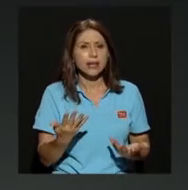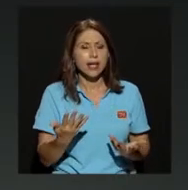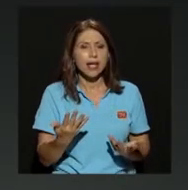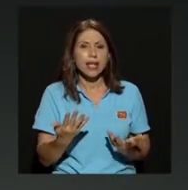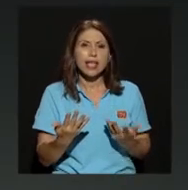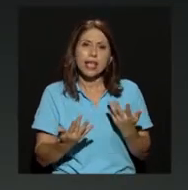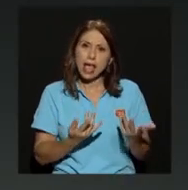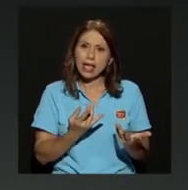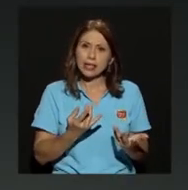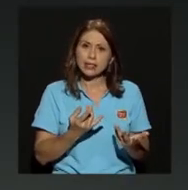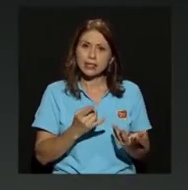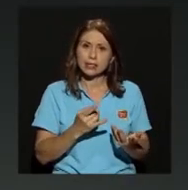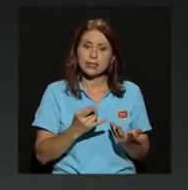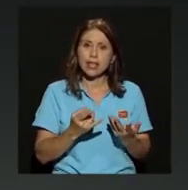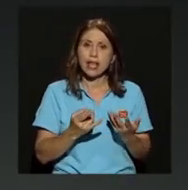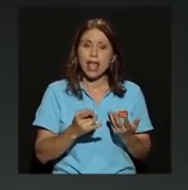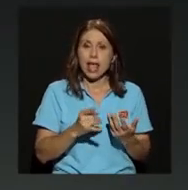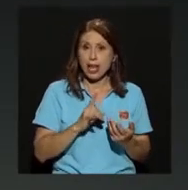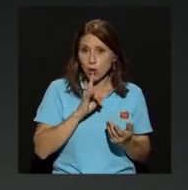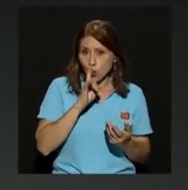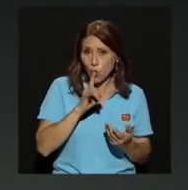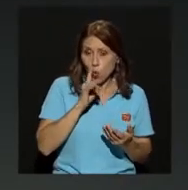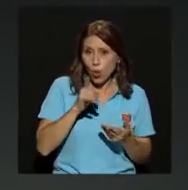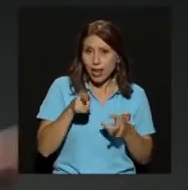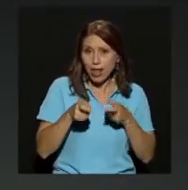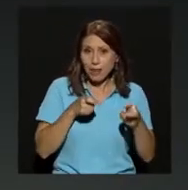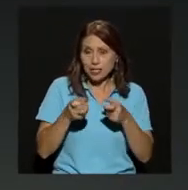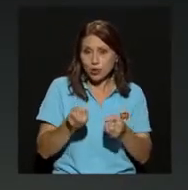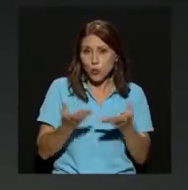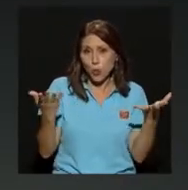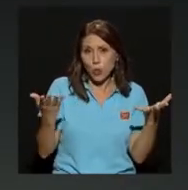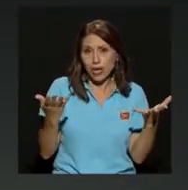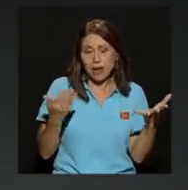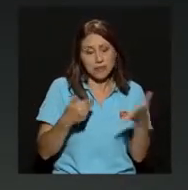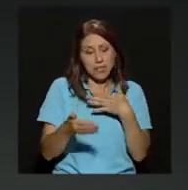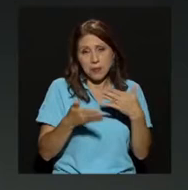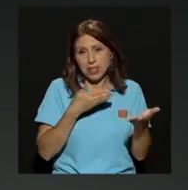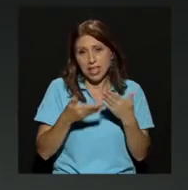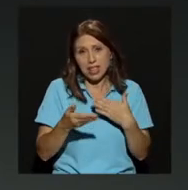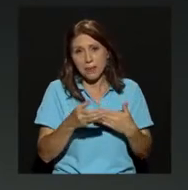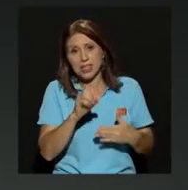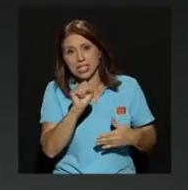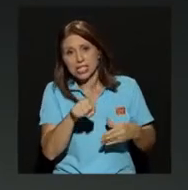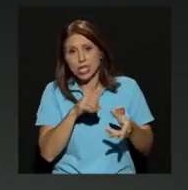la administración pública e independiente de si lo es o no pues